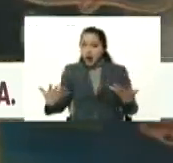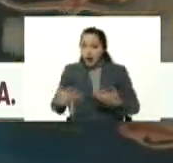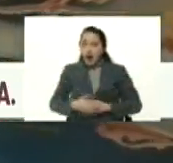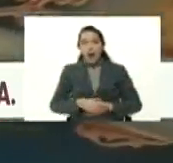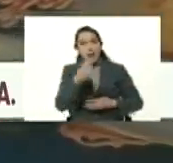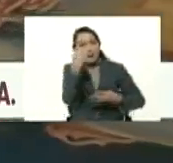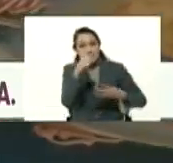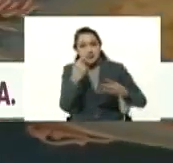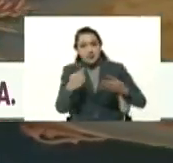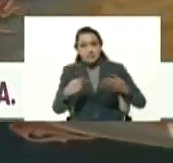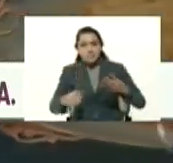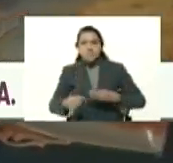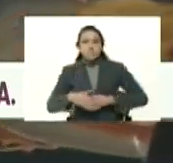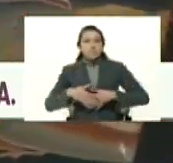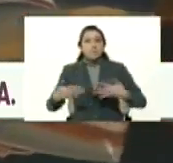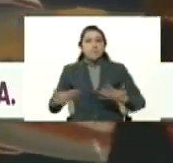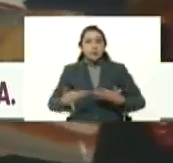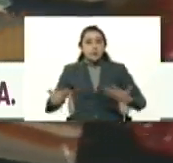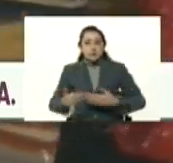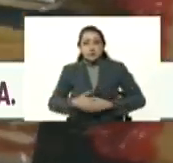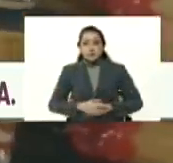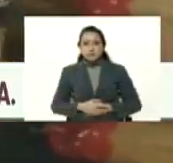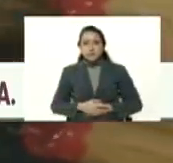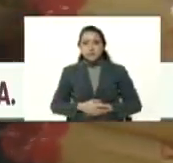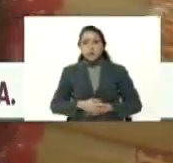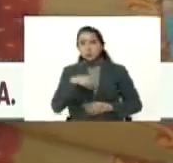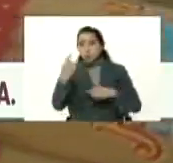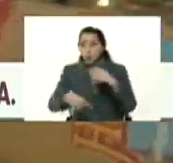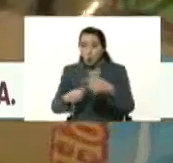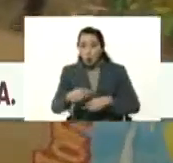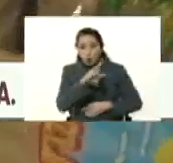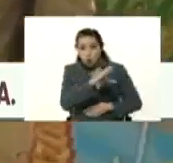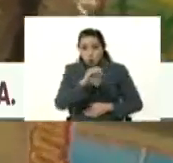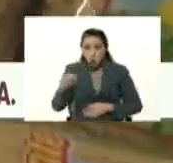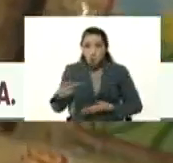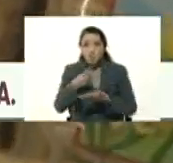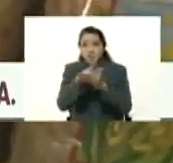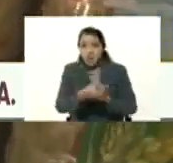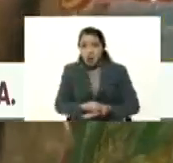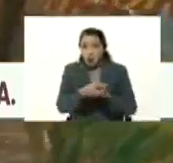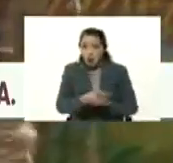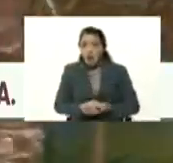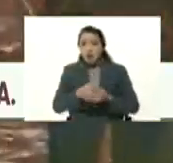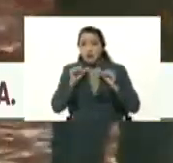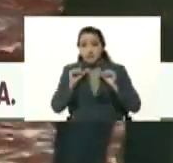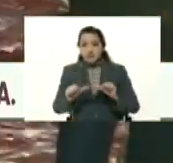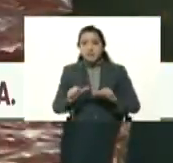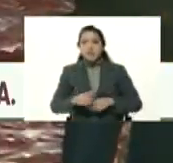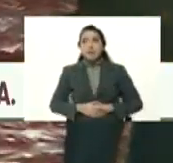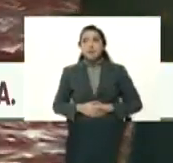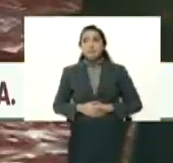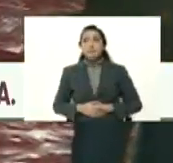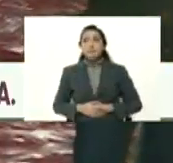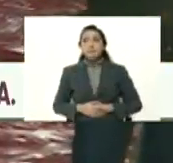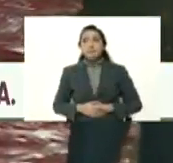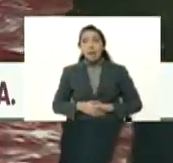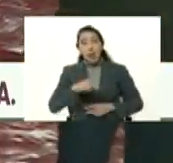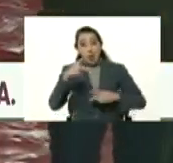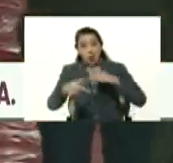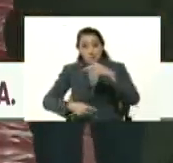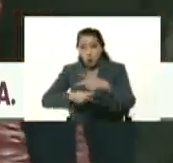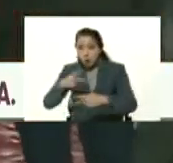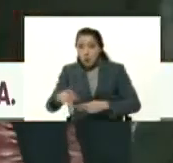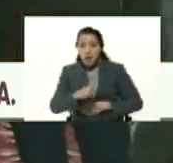prima de todos los días 200 toneladas instaladas, y el procesamiento es